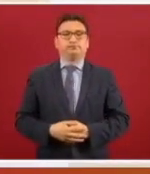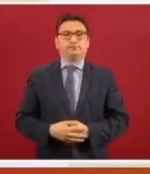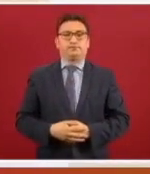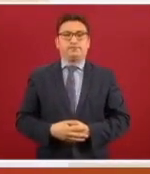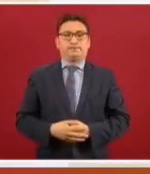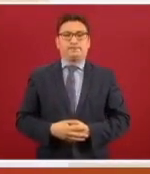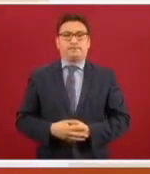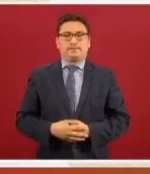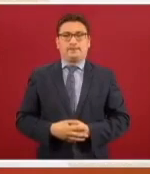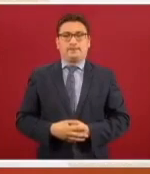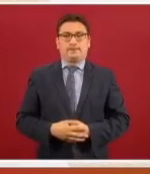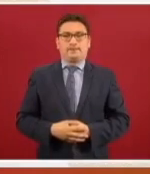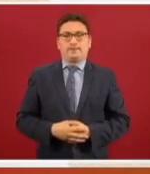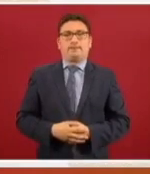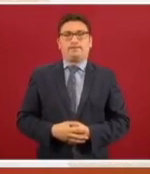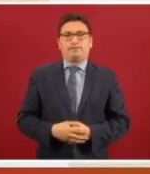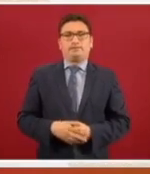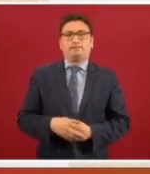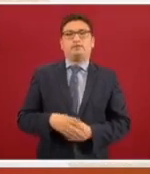El FOVISSSTE y el Infonavit